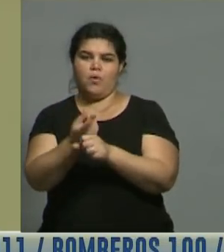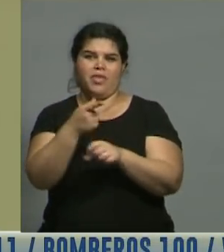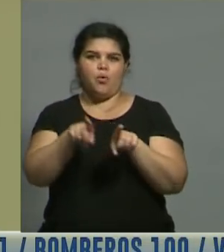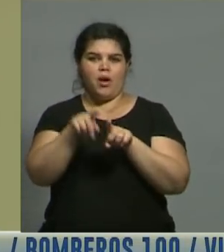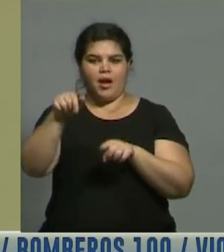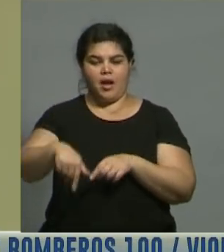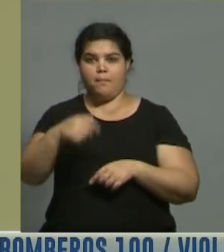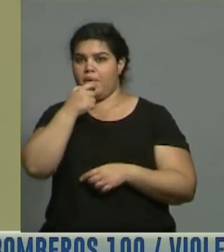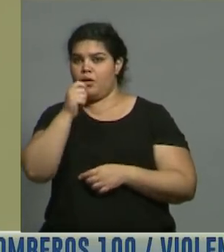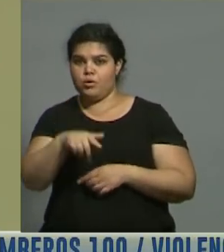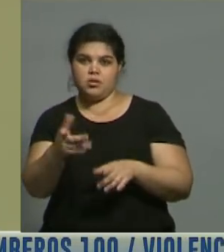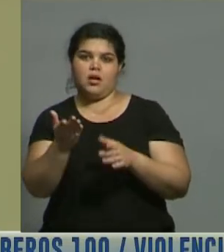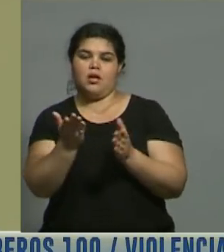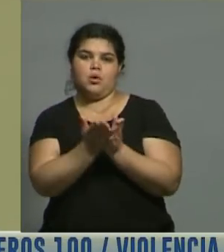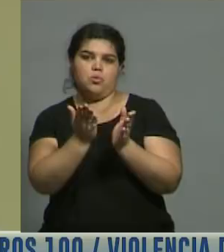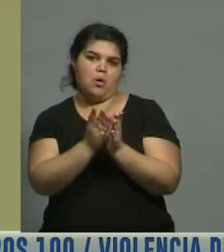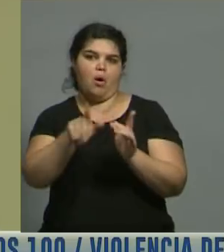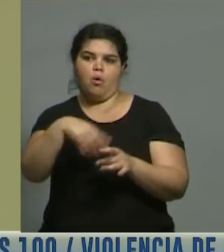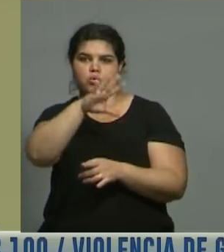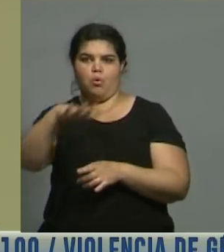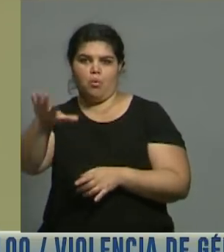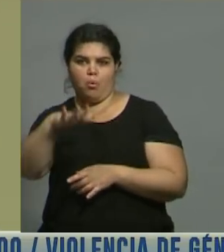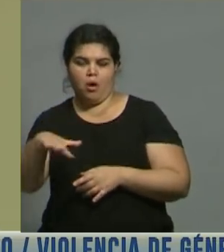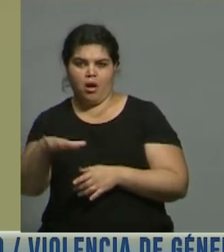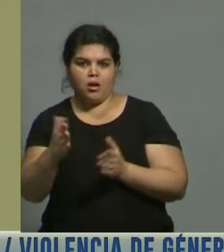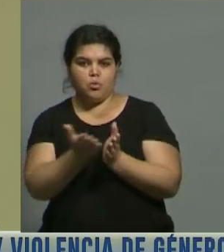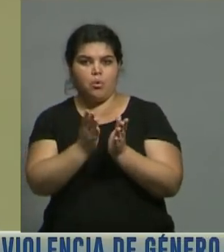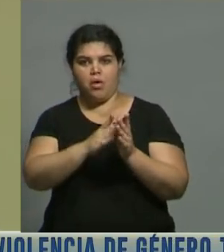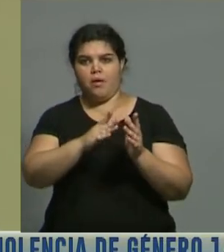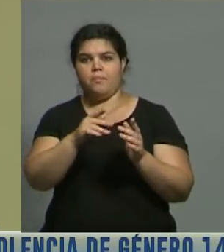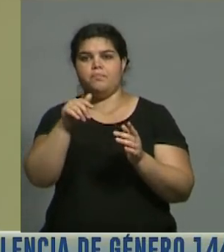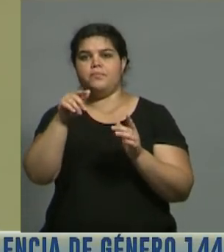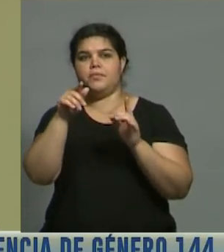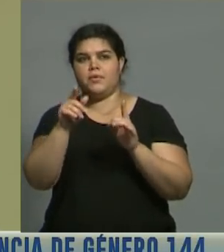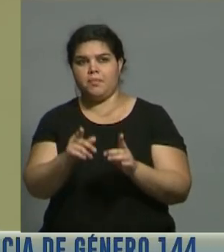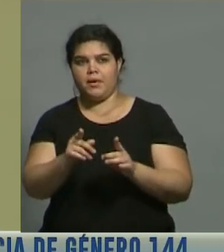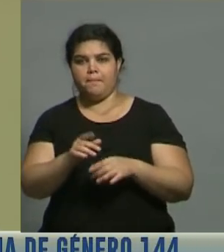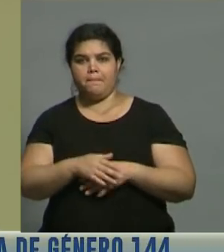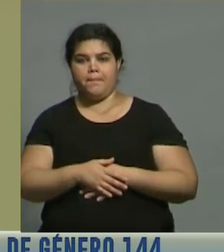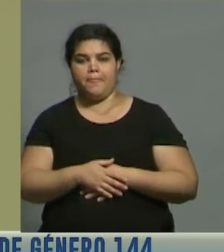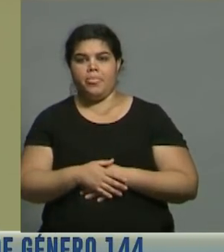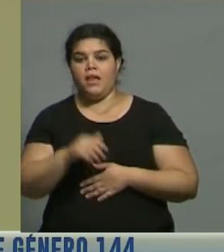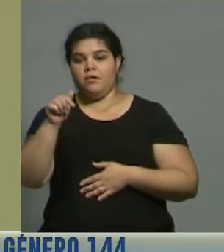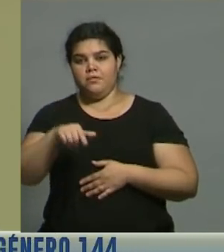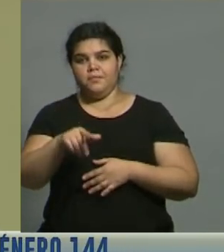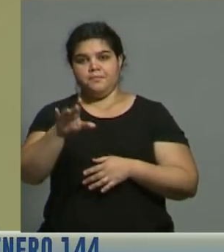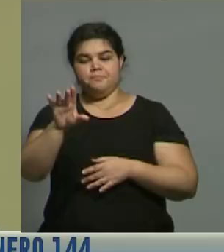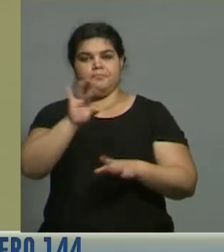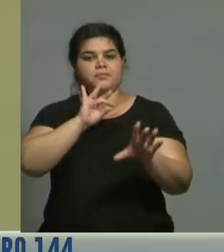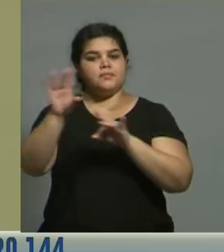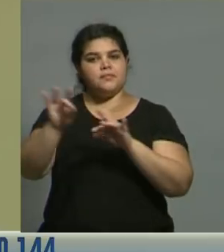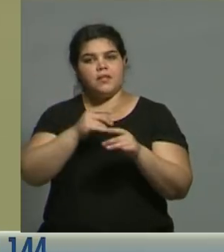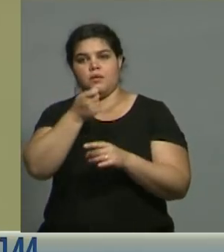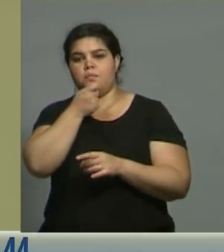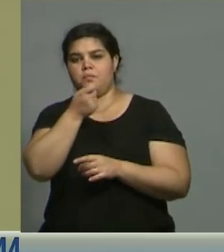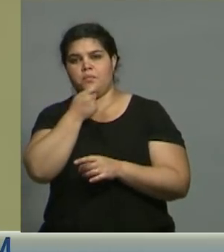de Mendoza o bueno, en cualquier otra ciudad. Sí hay una opción o más selección por carreras que tienen que